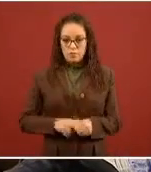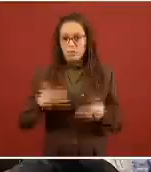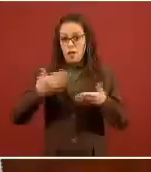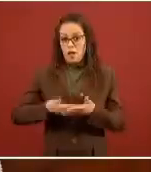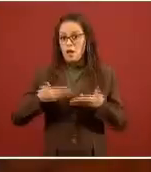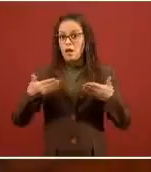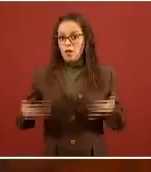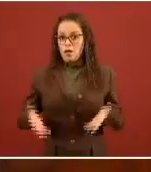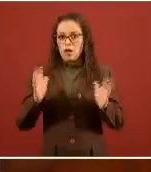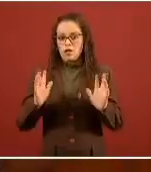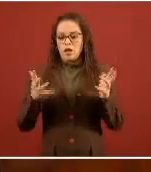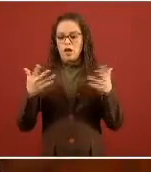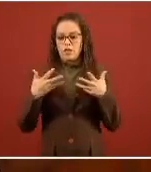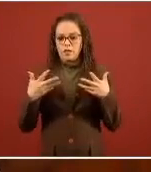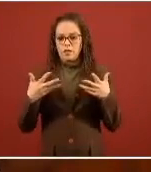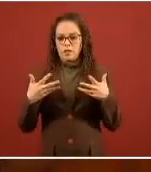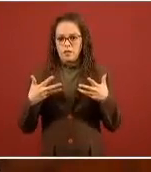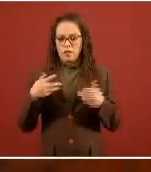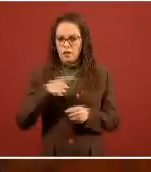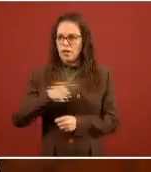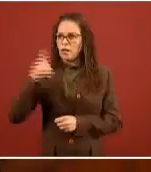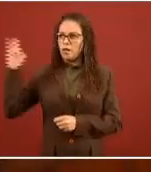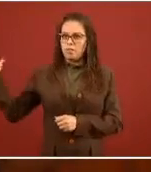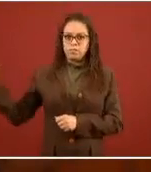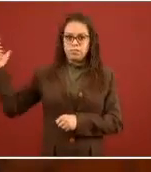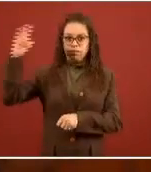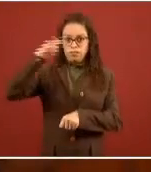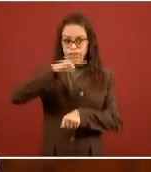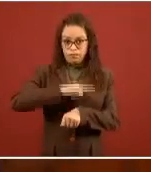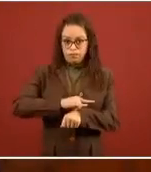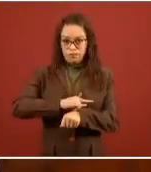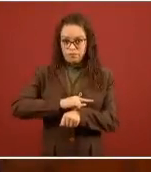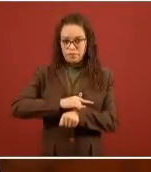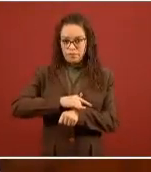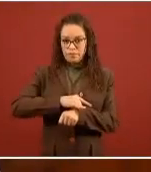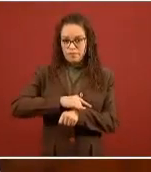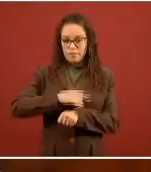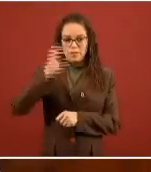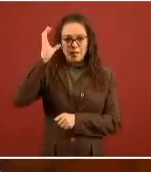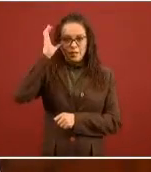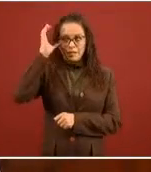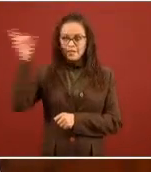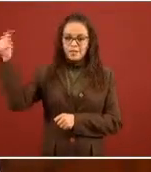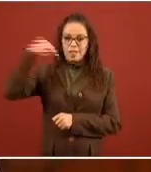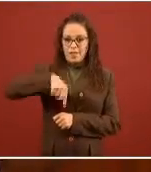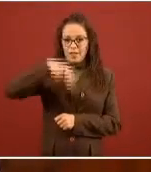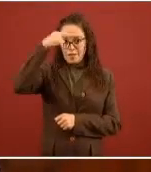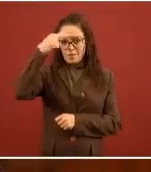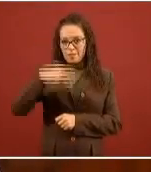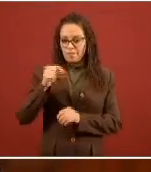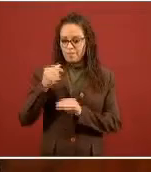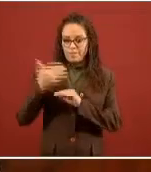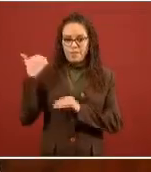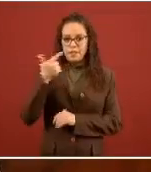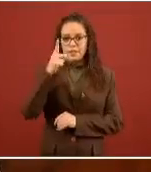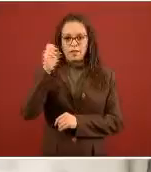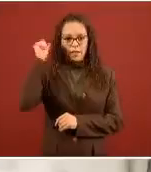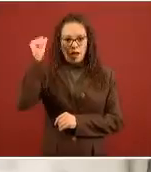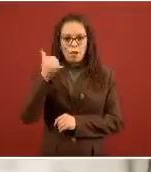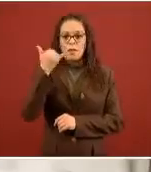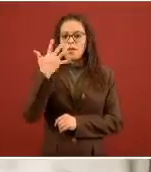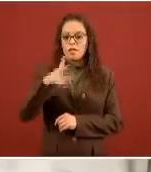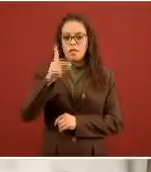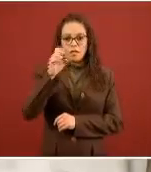lo que llegó del puente aéreo de México-China el 7 de abril y el 10 de